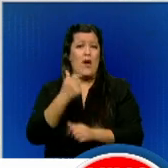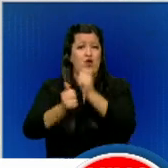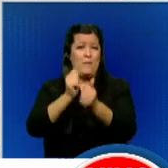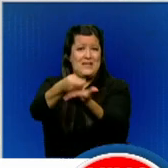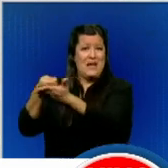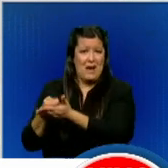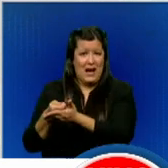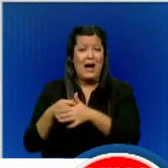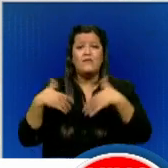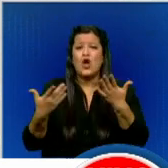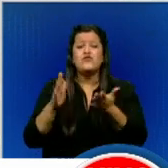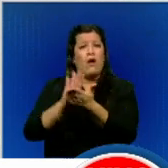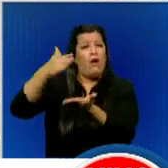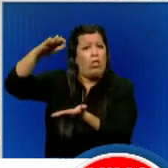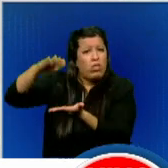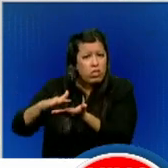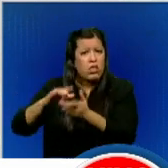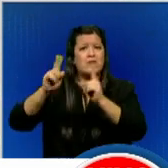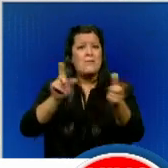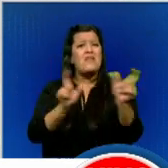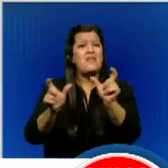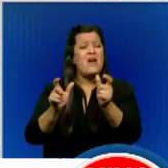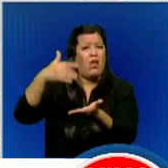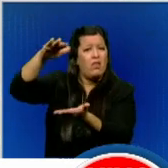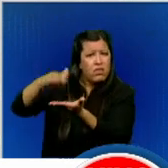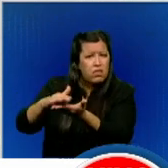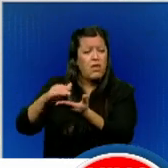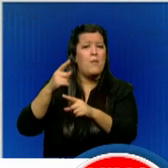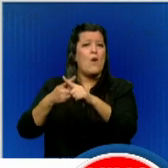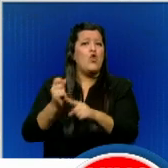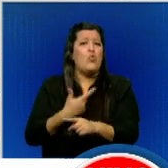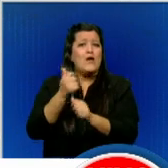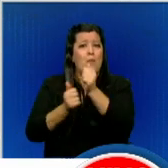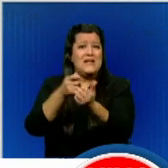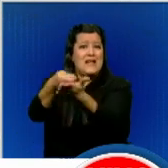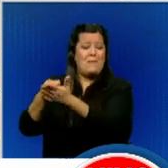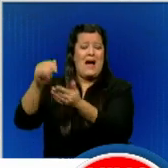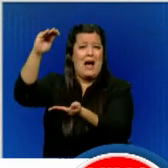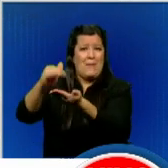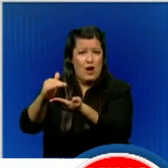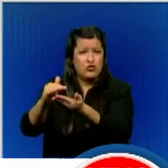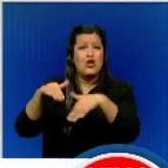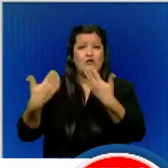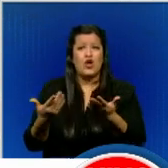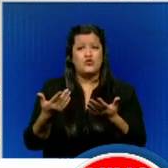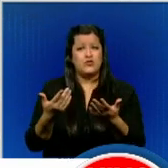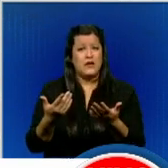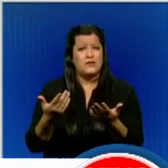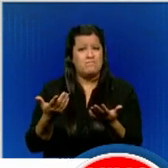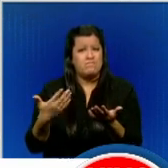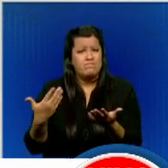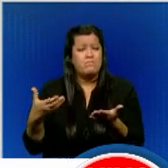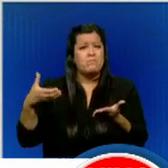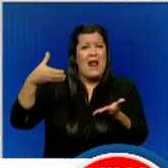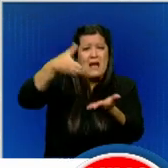que le achicamos también el diferencial por distribuir dividendos entonces hay más incentivo hay menos incentivo a la reinversión